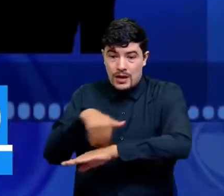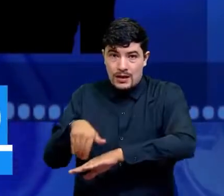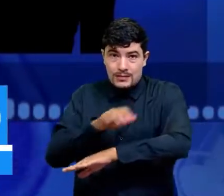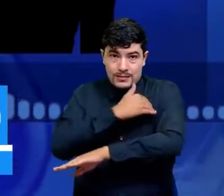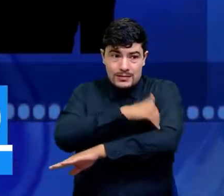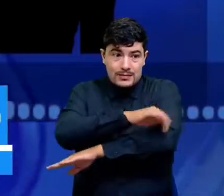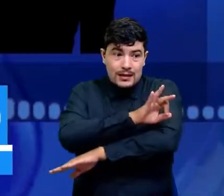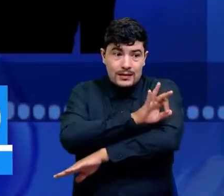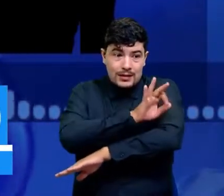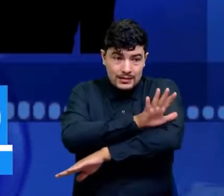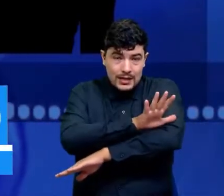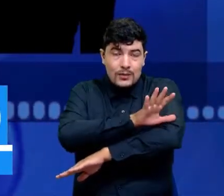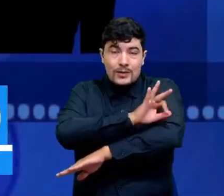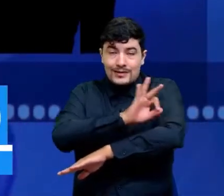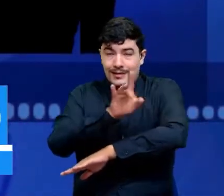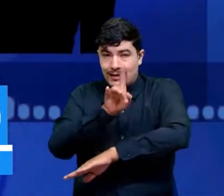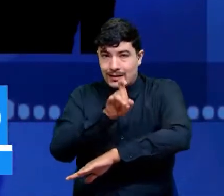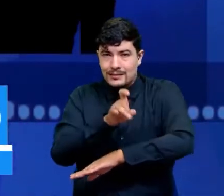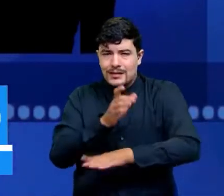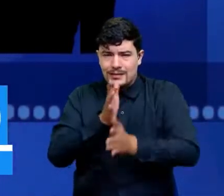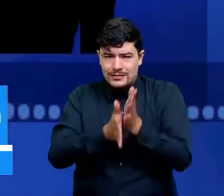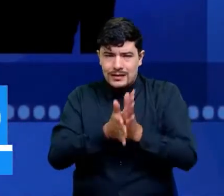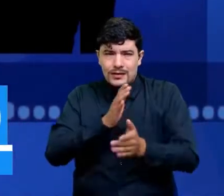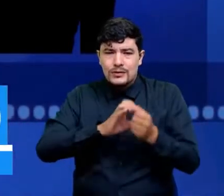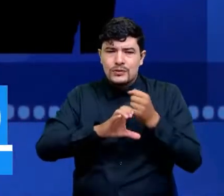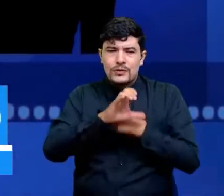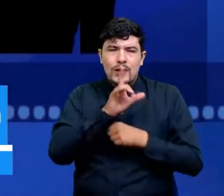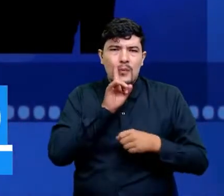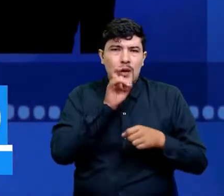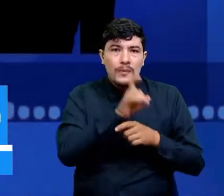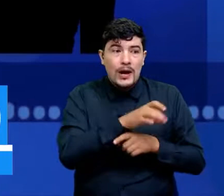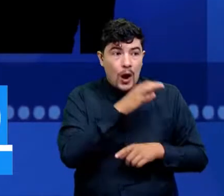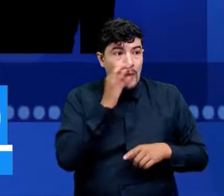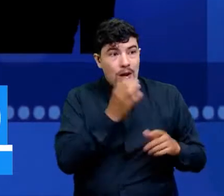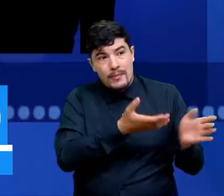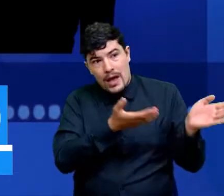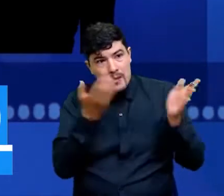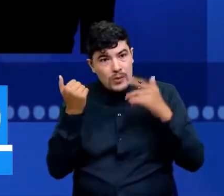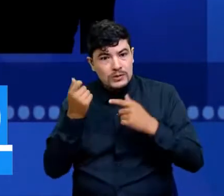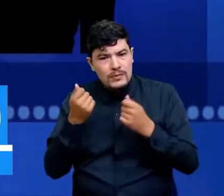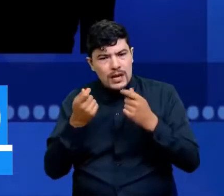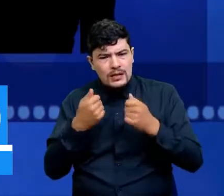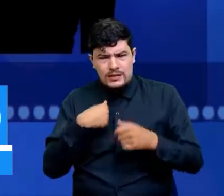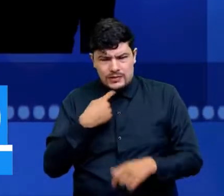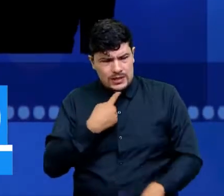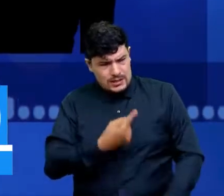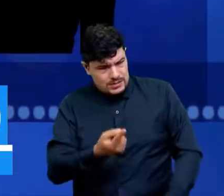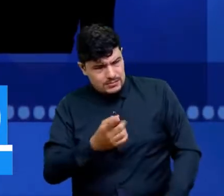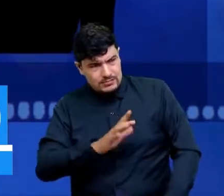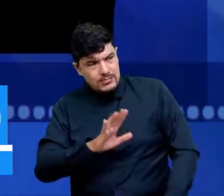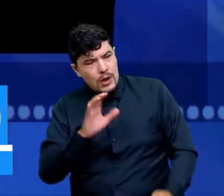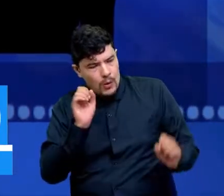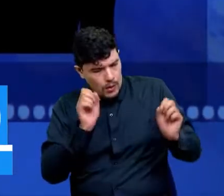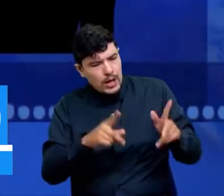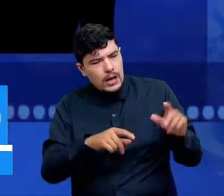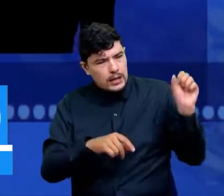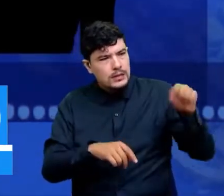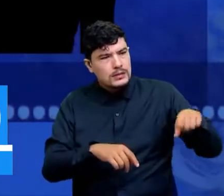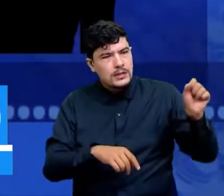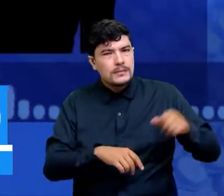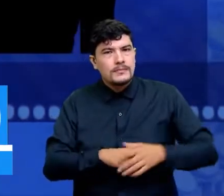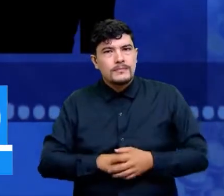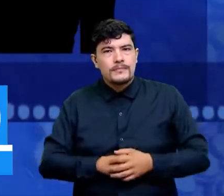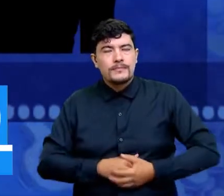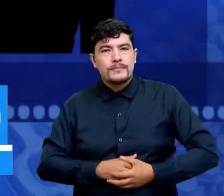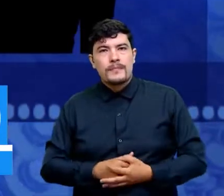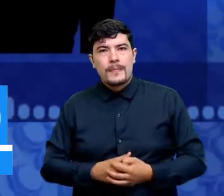centro de Bucaramanga y el señor me dijo como que vamos a retirar plata. Y yo le dije como que bueno, está bien. Fuimos